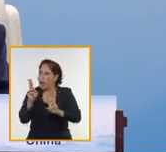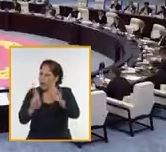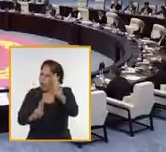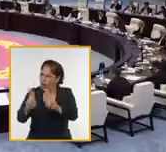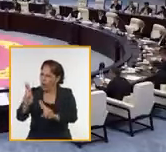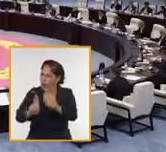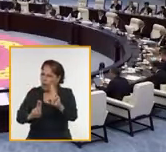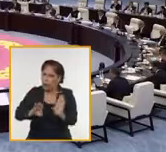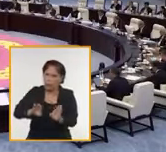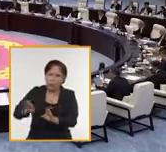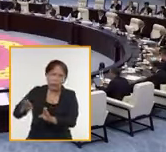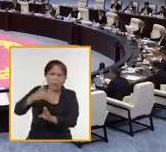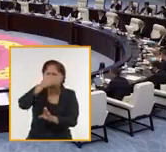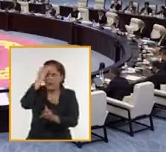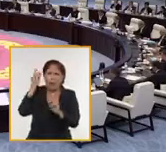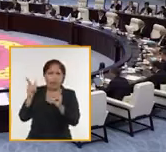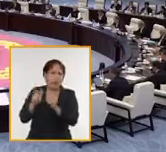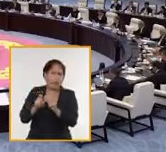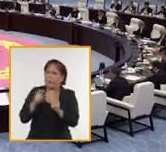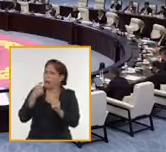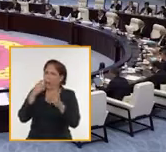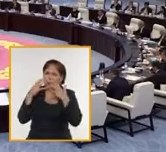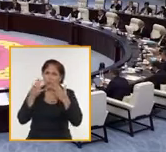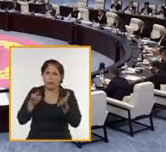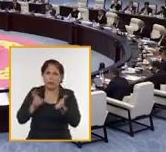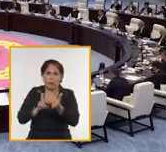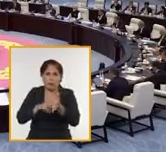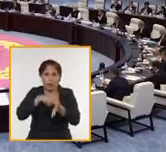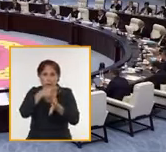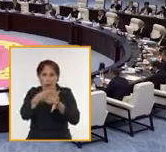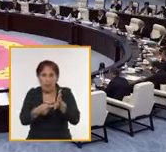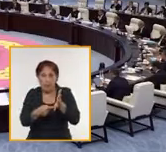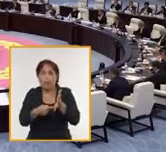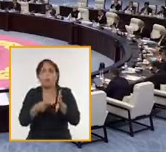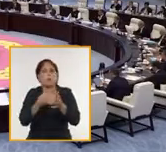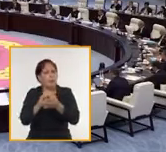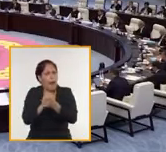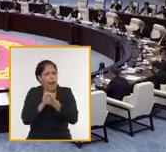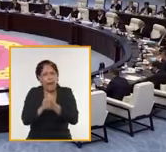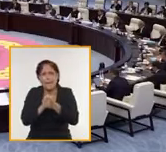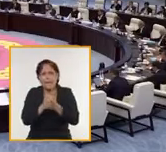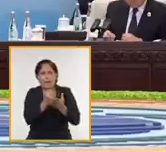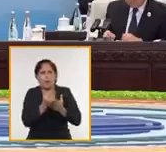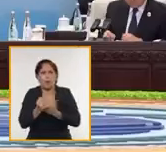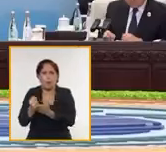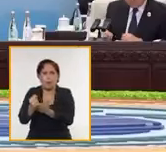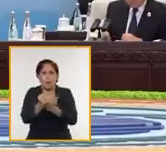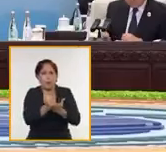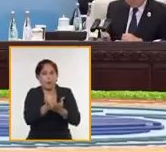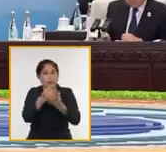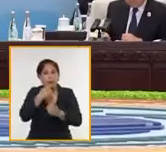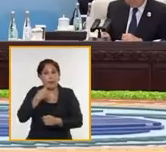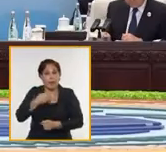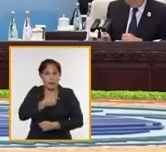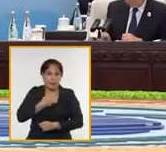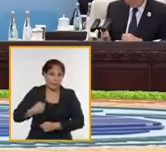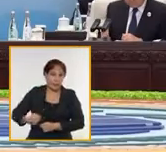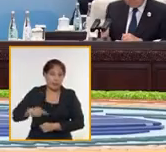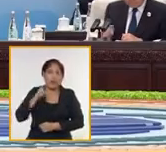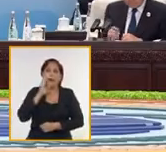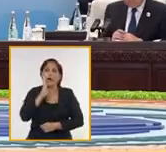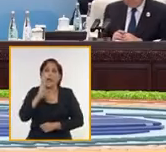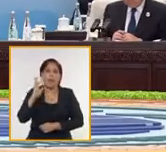dejar de lado las diferencias. Los Estados miembros de la OCS son todos amigos y socios, afirmó Xi, y los llamó a respetar